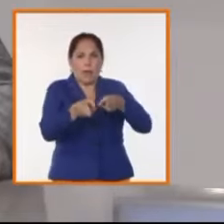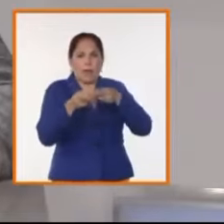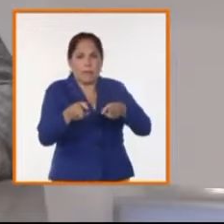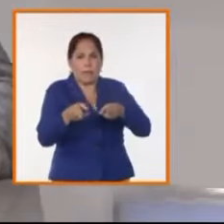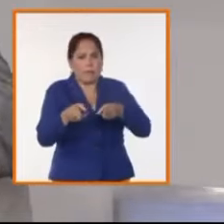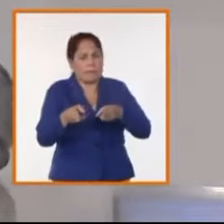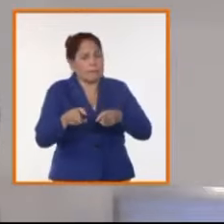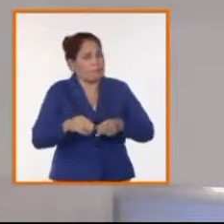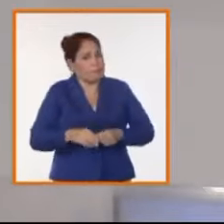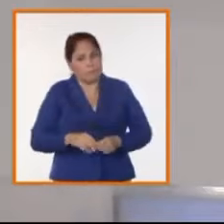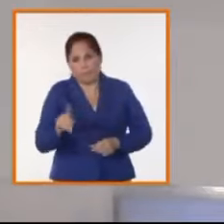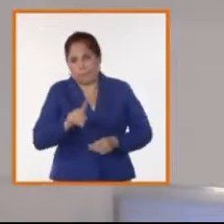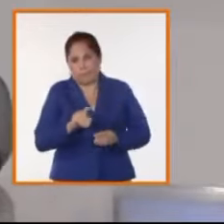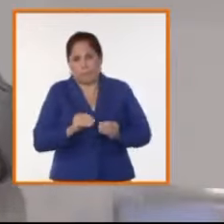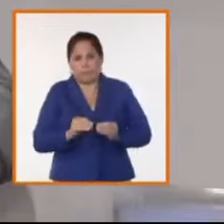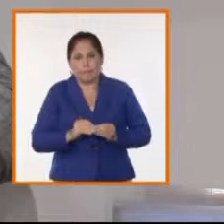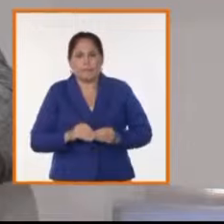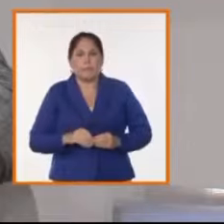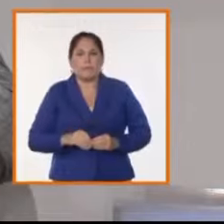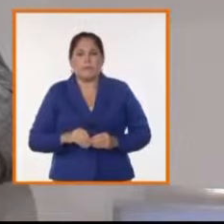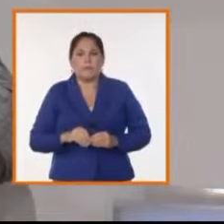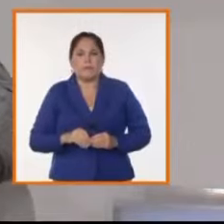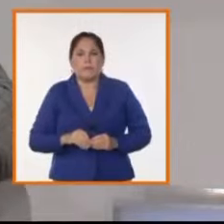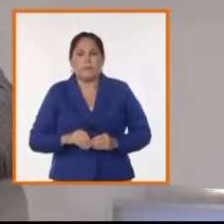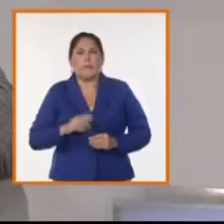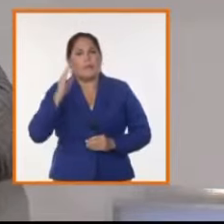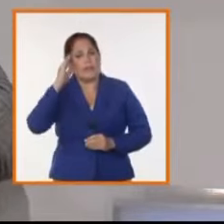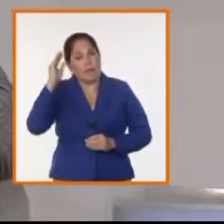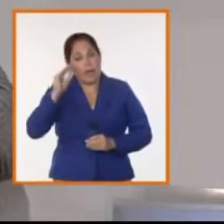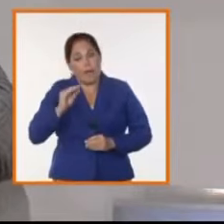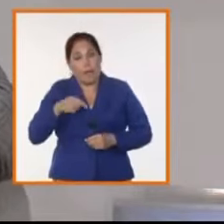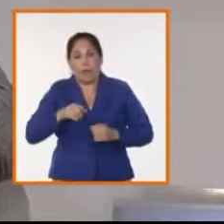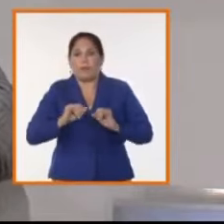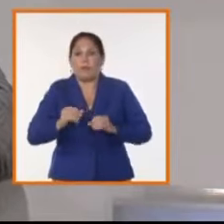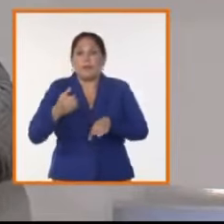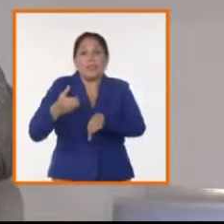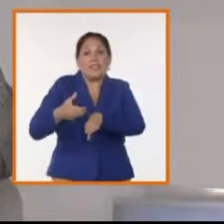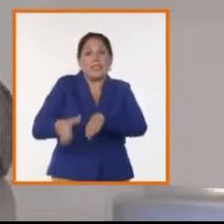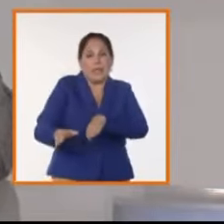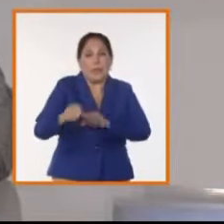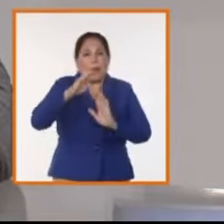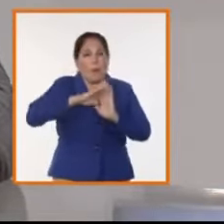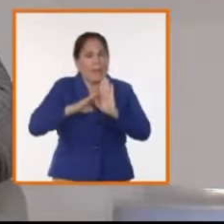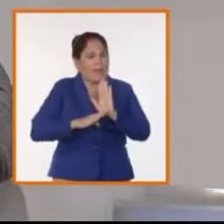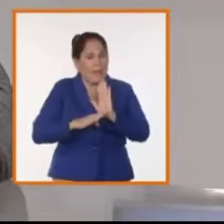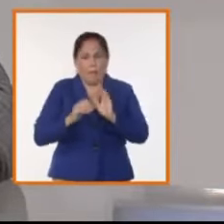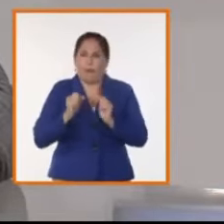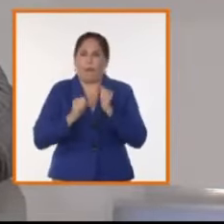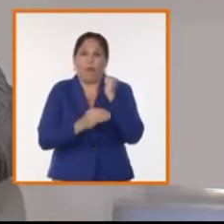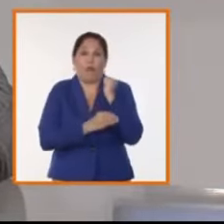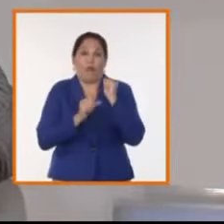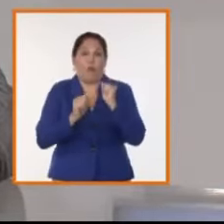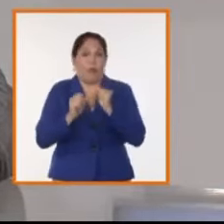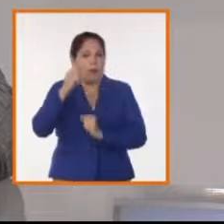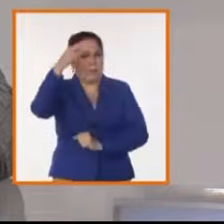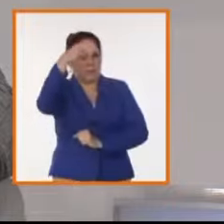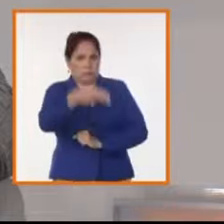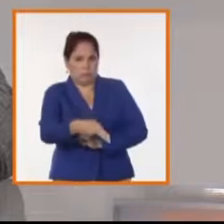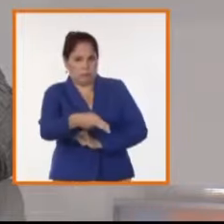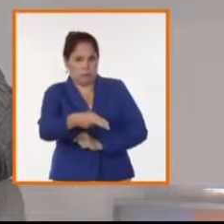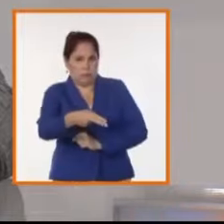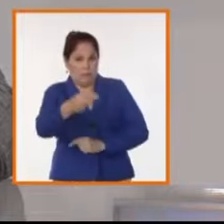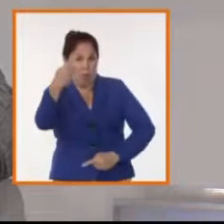emplazar realmente y es también a pesar de que ha llegado tarde yo creo que una de las medidas más contundentes que se ha tomado